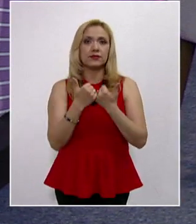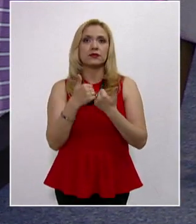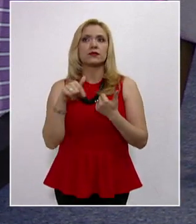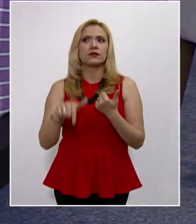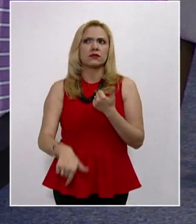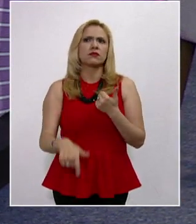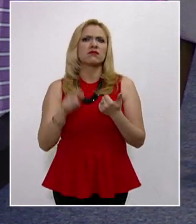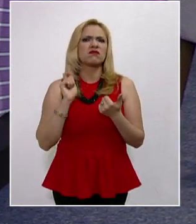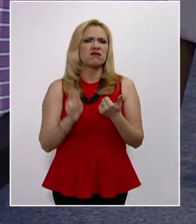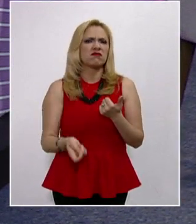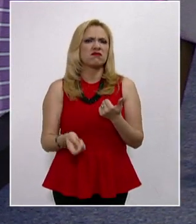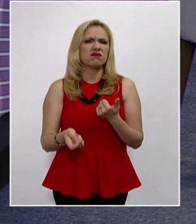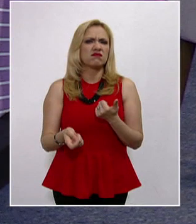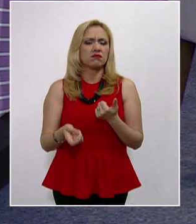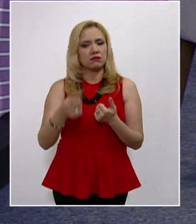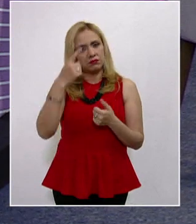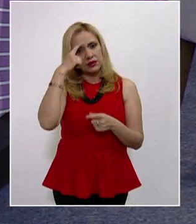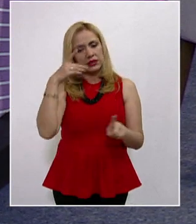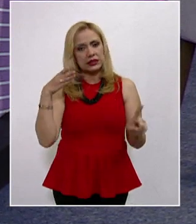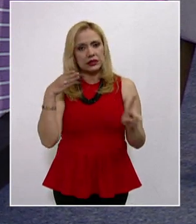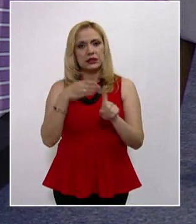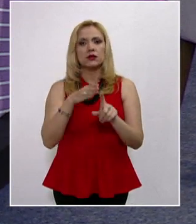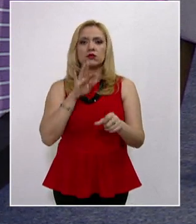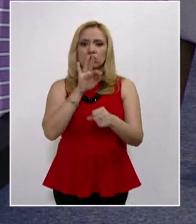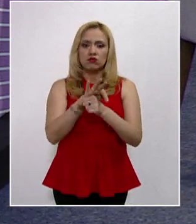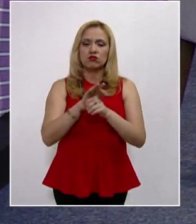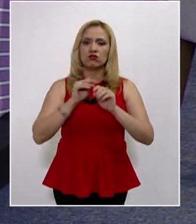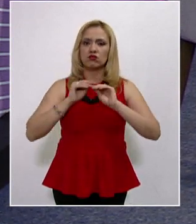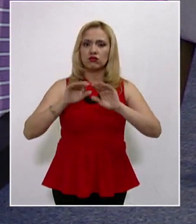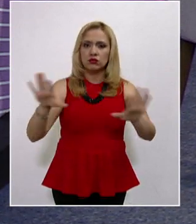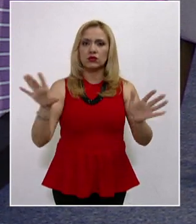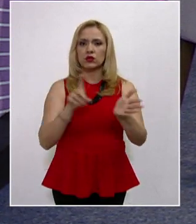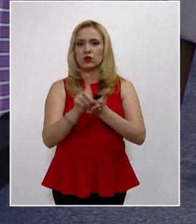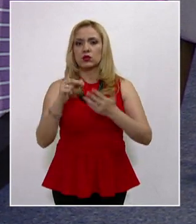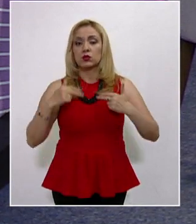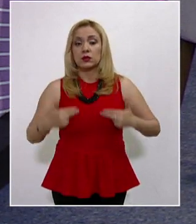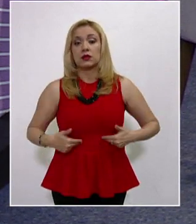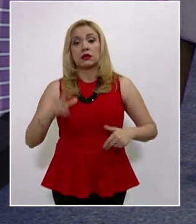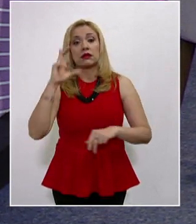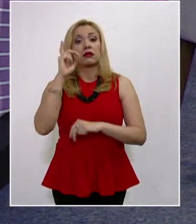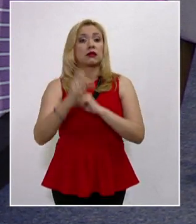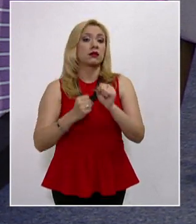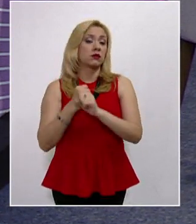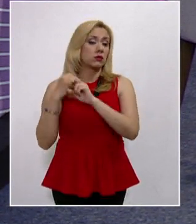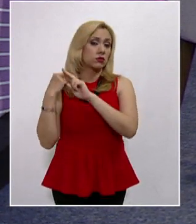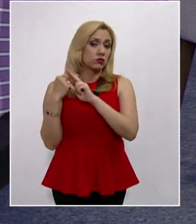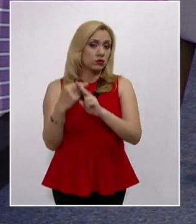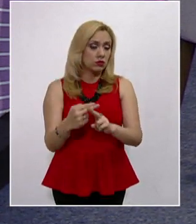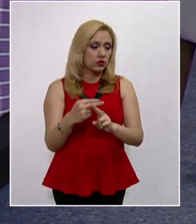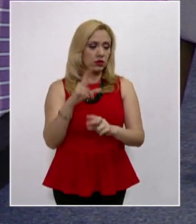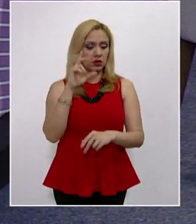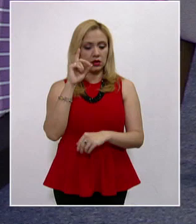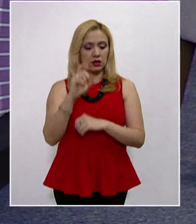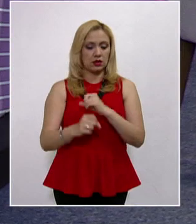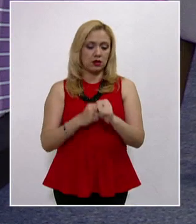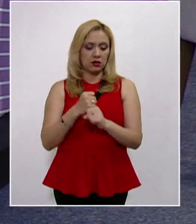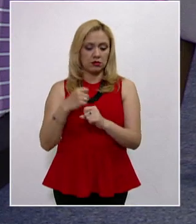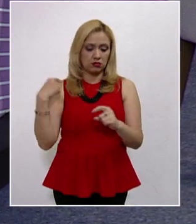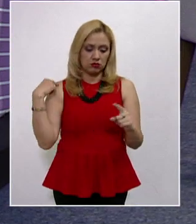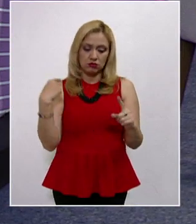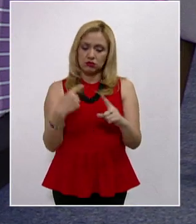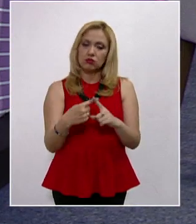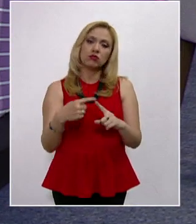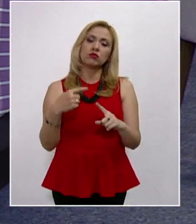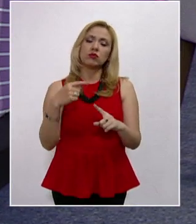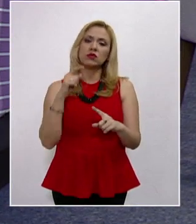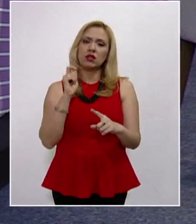una organización dedicada a la defensa y promoción de derechos humanos por más de 30 años. Y en estos 30 años lo que